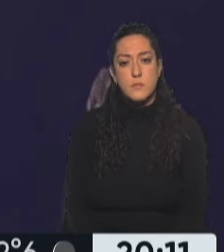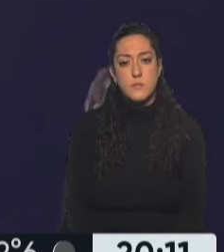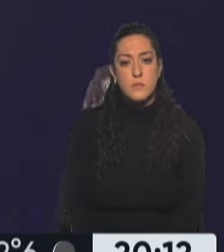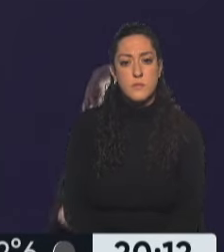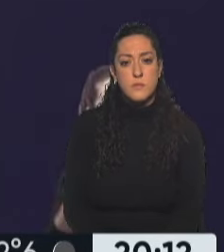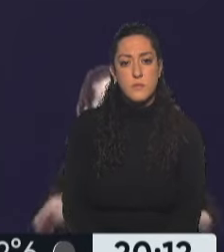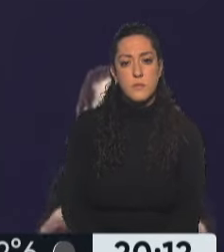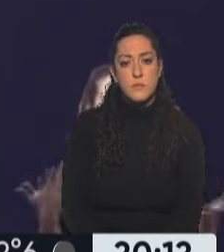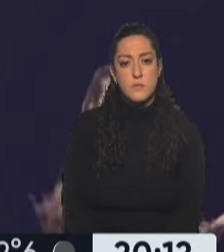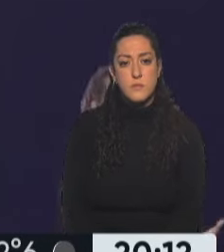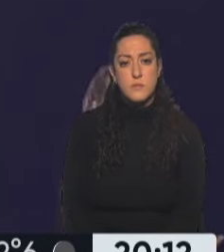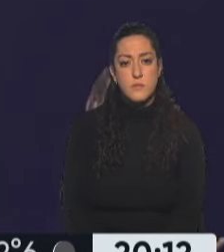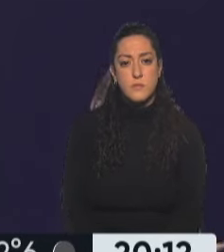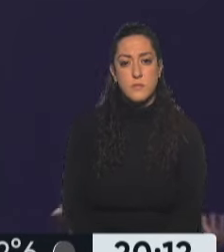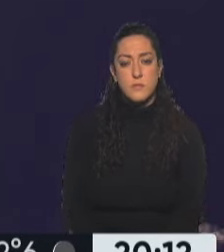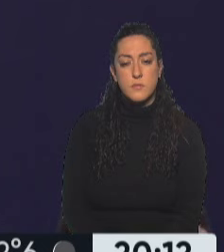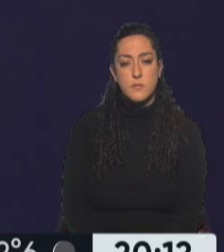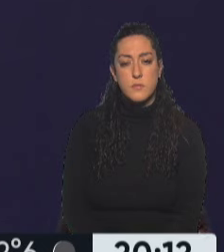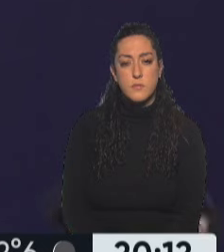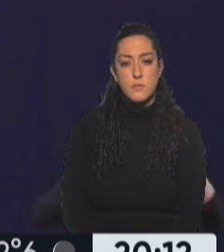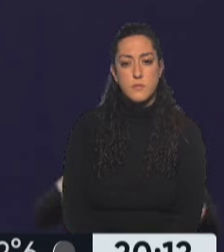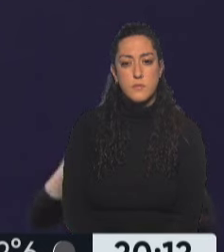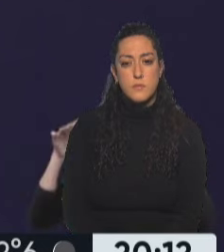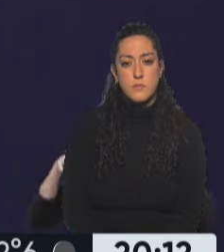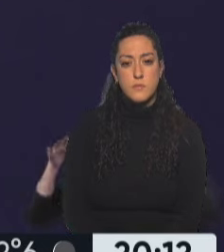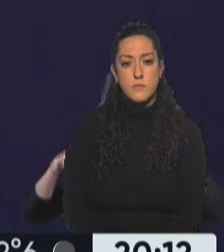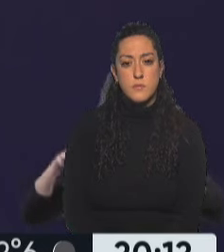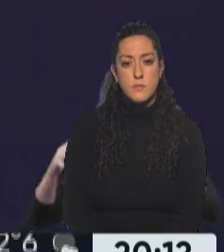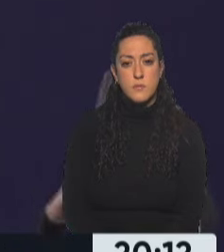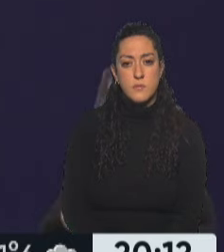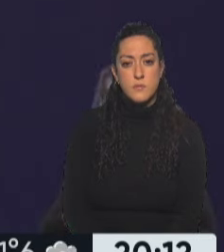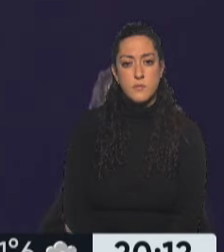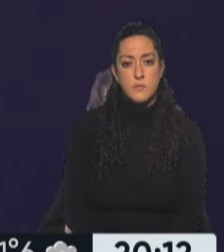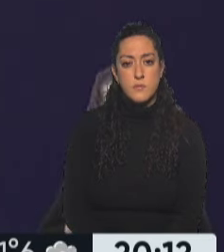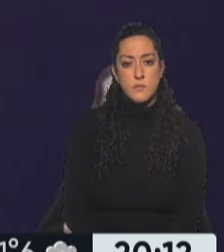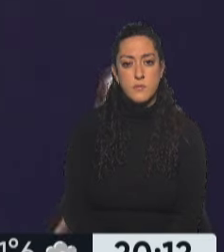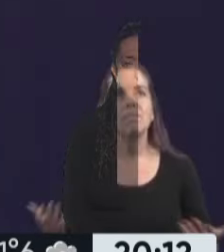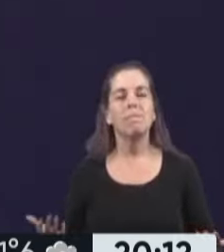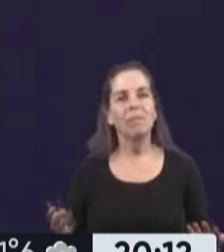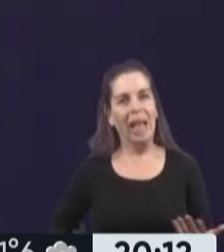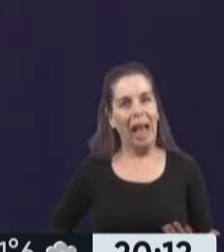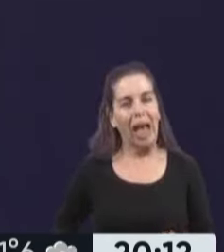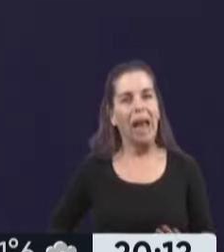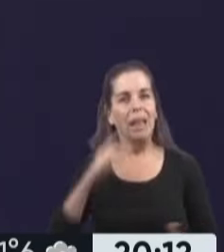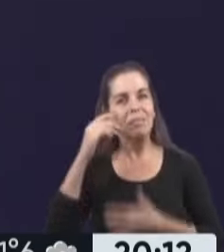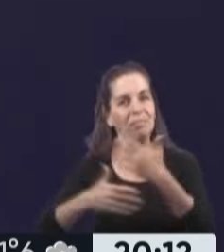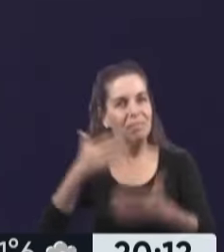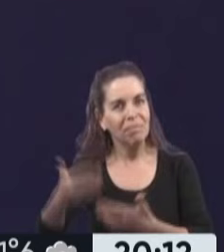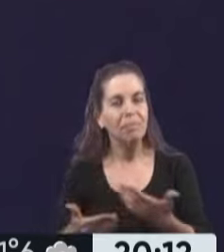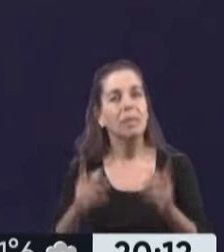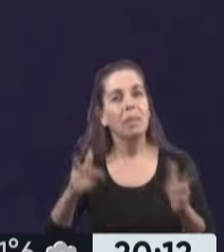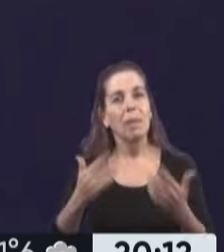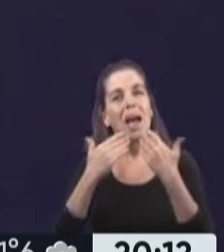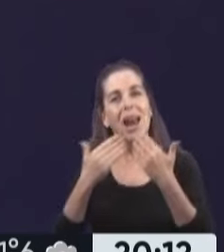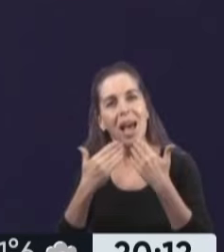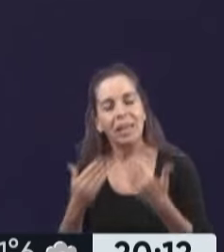esta, donde la gente asiste, lo dije ayer, de buena fe y con el deseo de muchos de salir adelante, otros de agradecer,